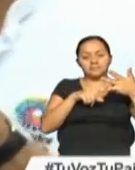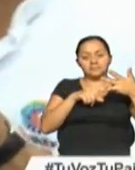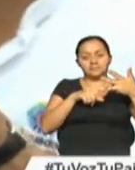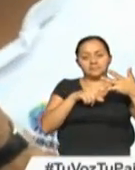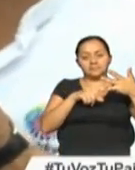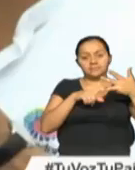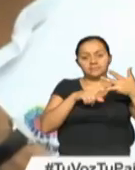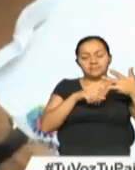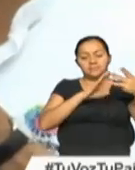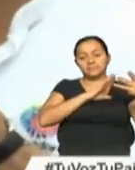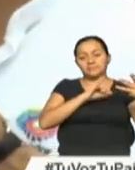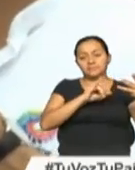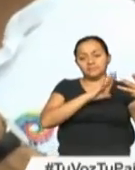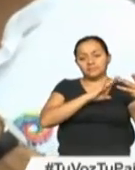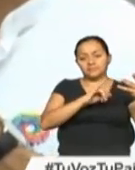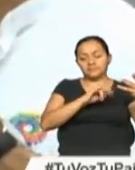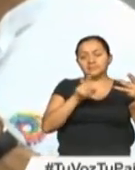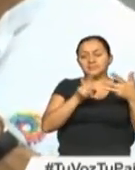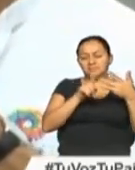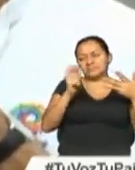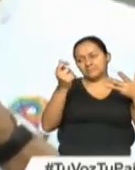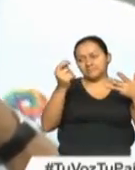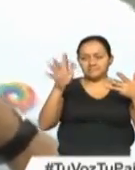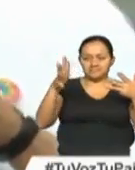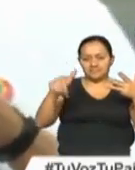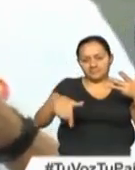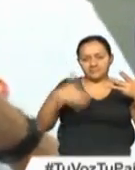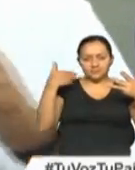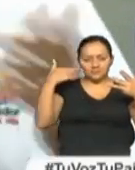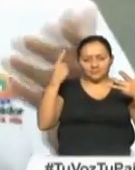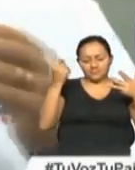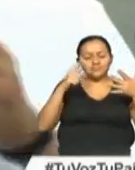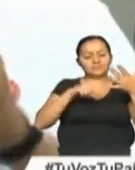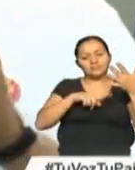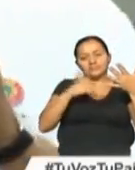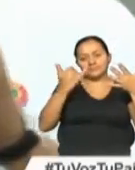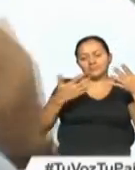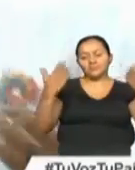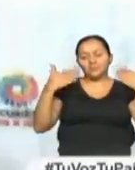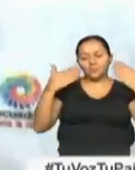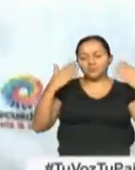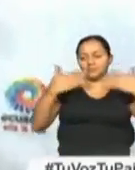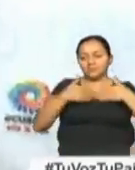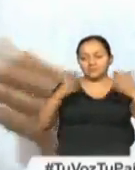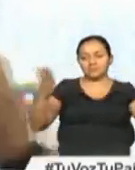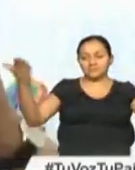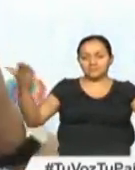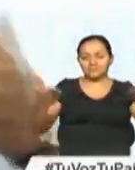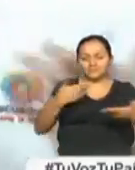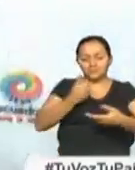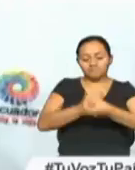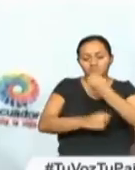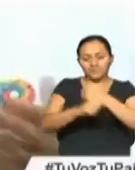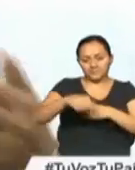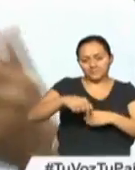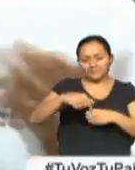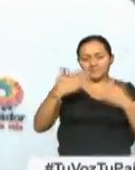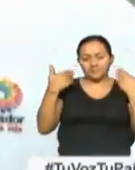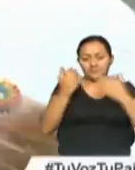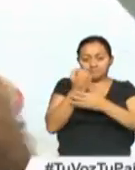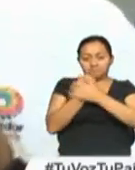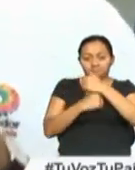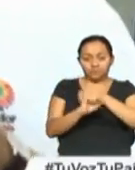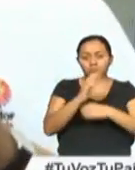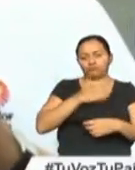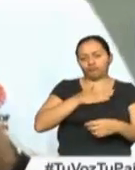nuestra querida Cali, muy similar a mi natal Guayaquil. Y ahora pues te recibimos con los brazos abiertos en esta, que es mi ciudad, donde nací,